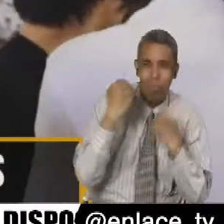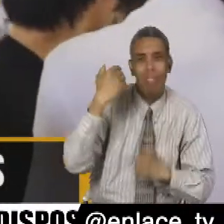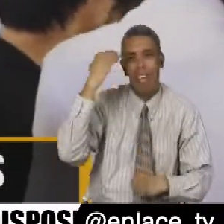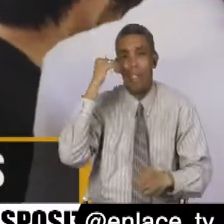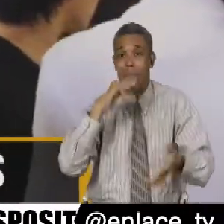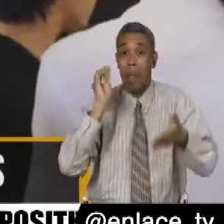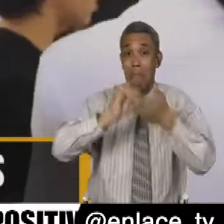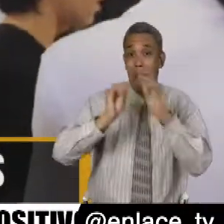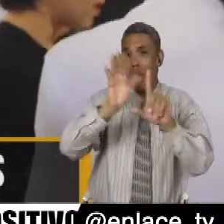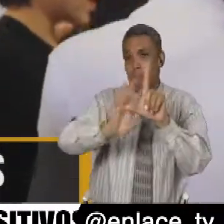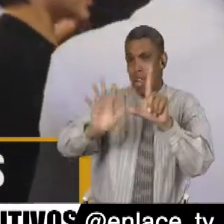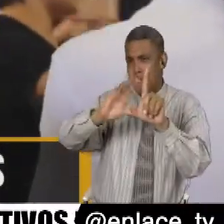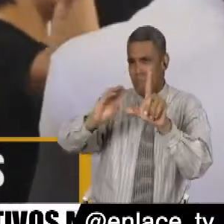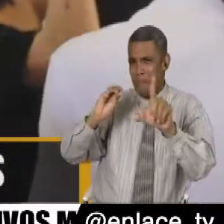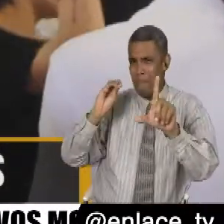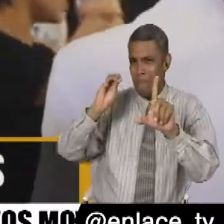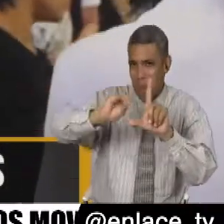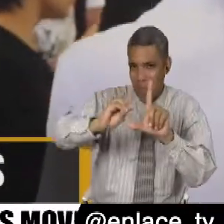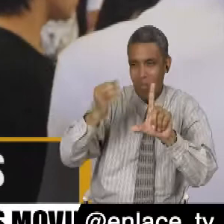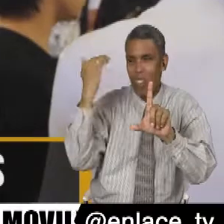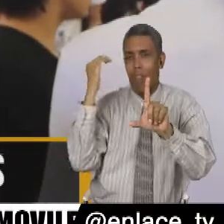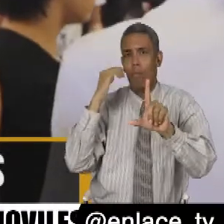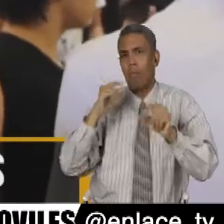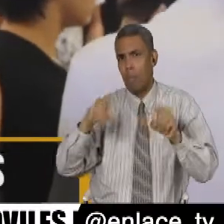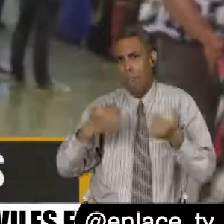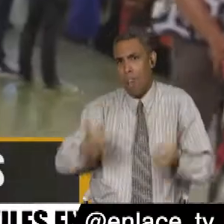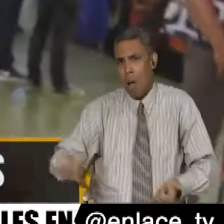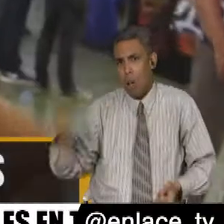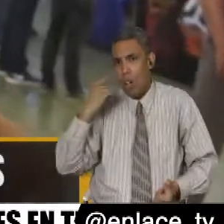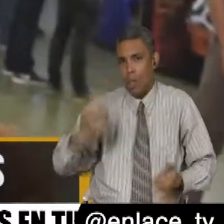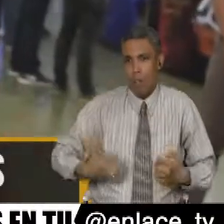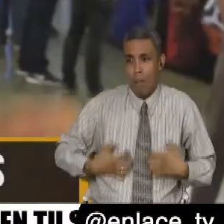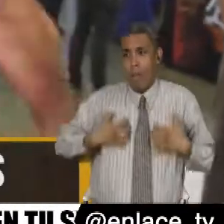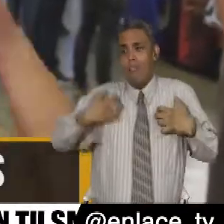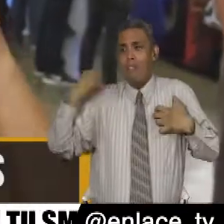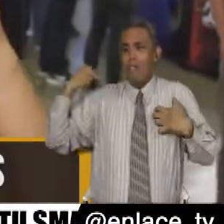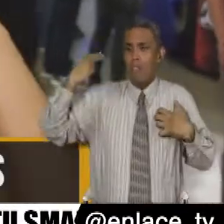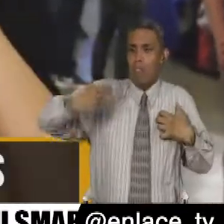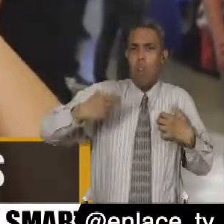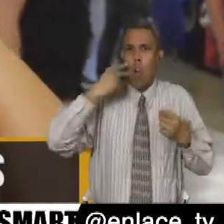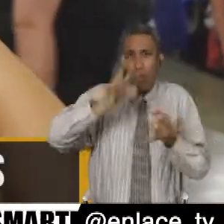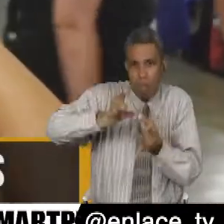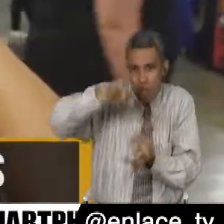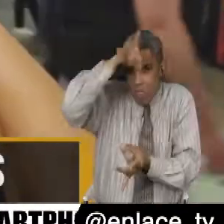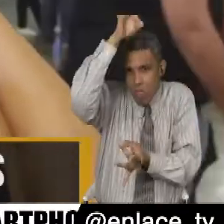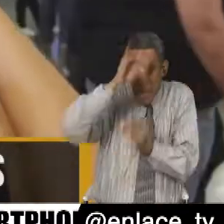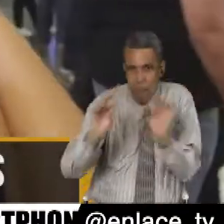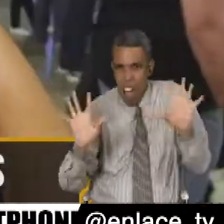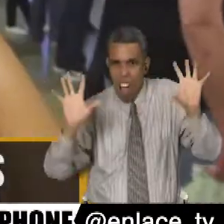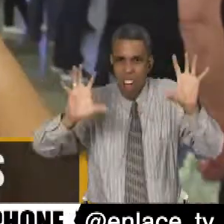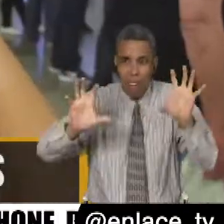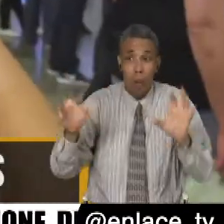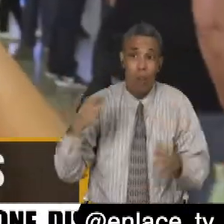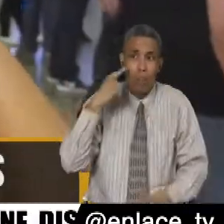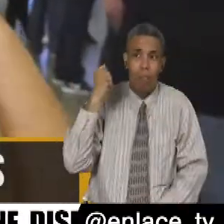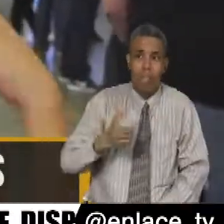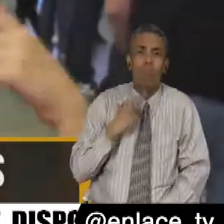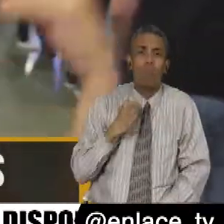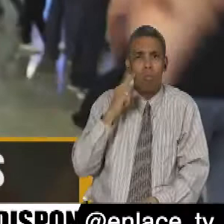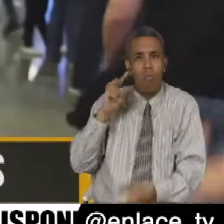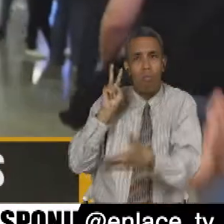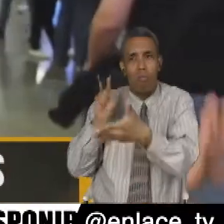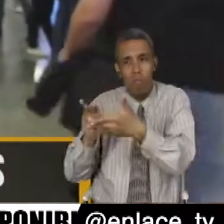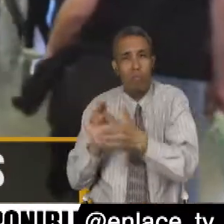buen comediante y sus historias de terror también son excelentes me gustan mucho sus vídeos son supremamente entretenidos me encanta el personaje